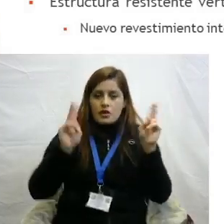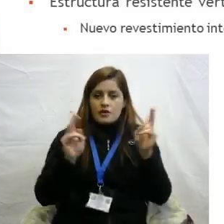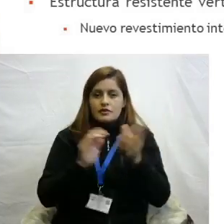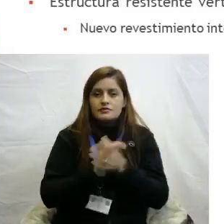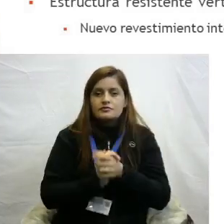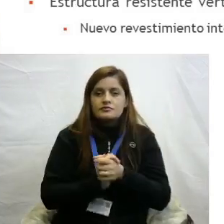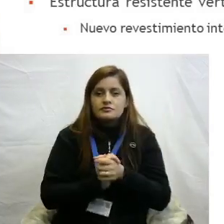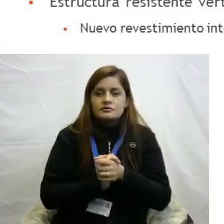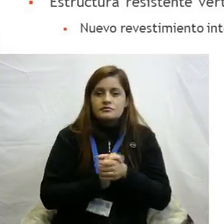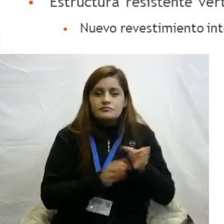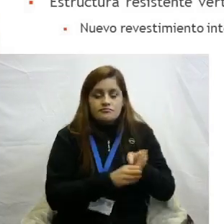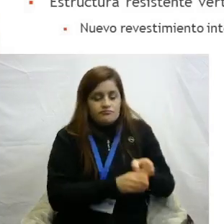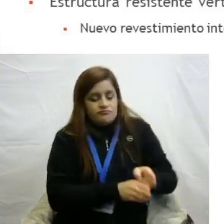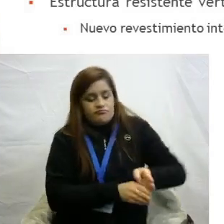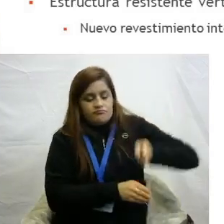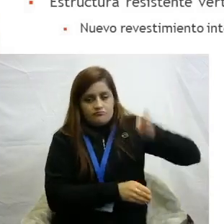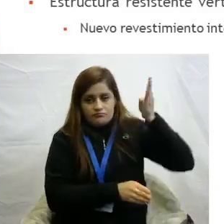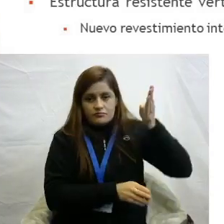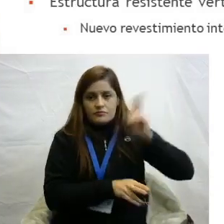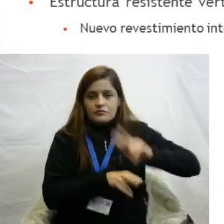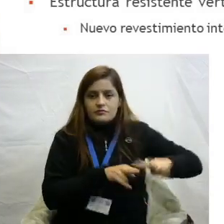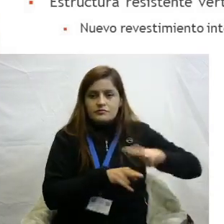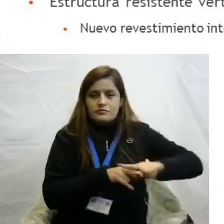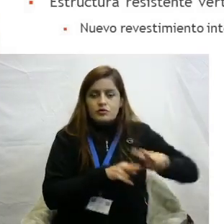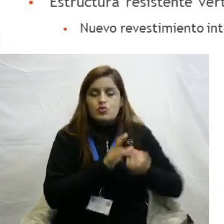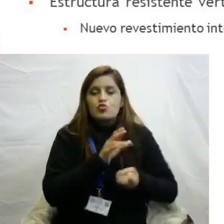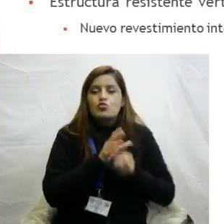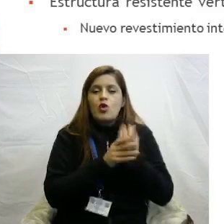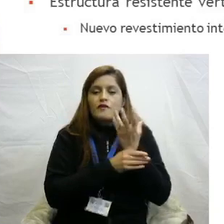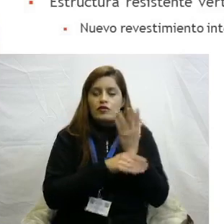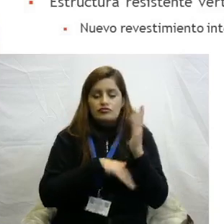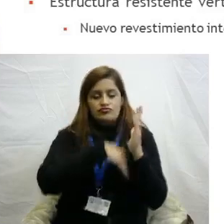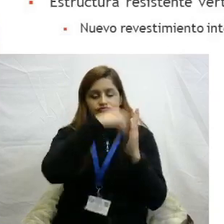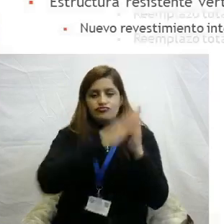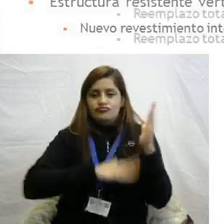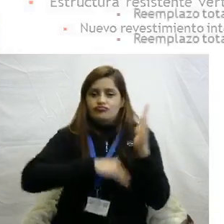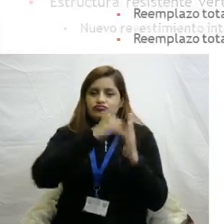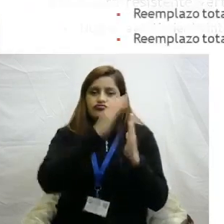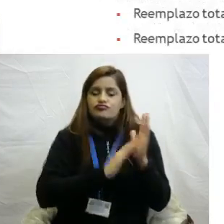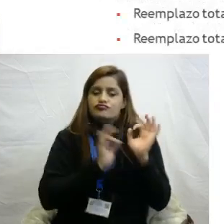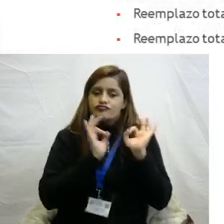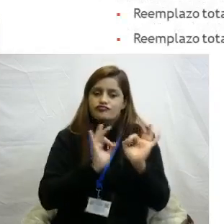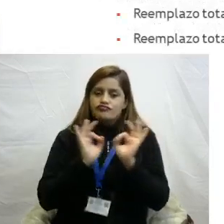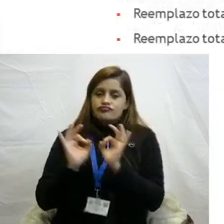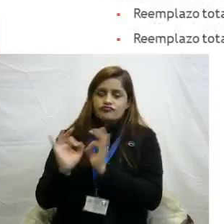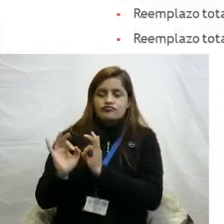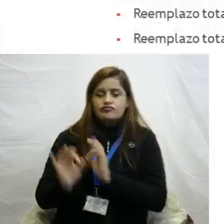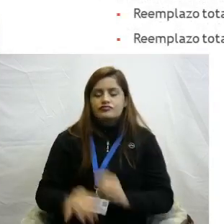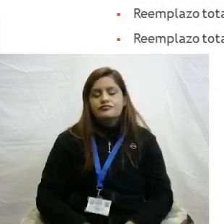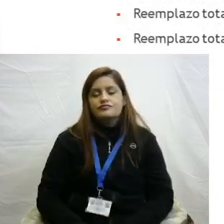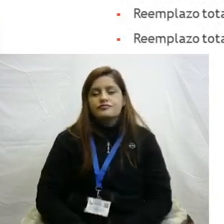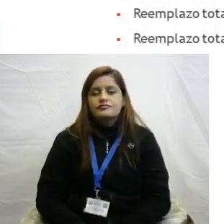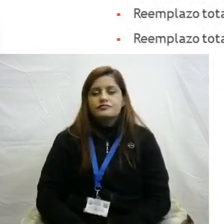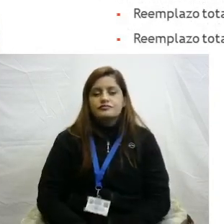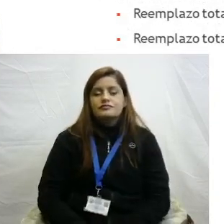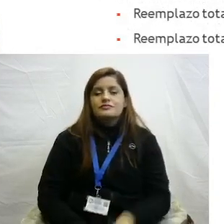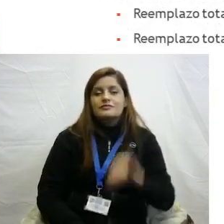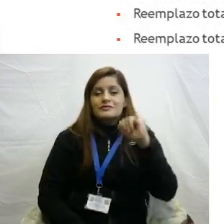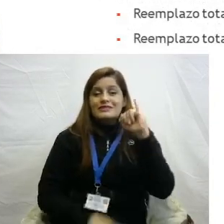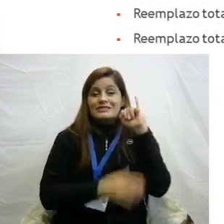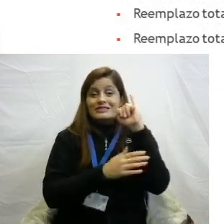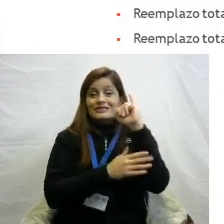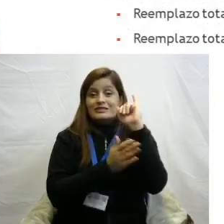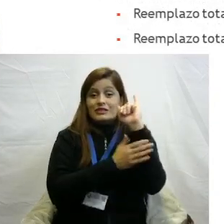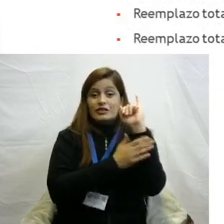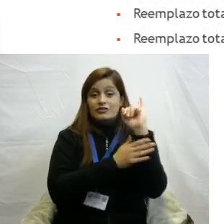resistente vertical, se incorporaría un nuevo revestimiento interior. Así como está al lado izquierdo, se propone